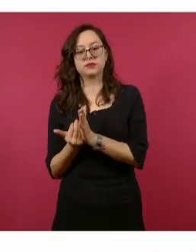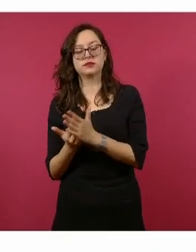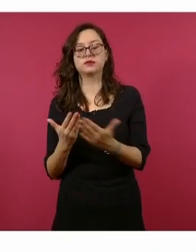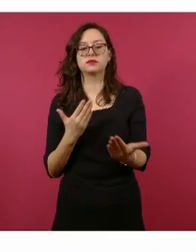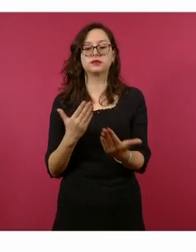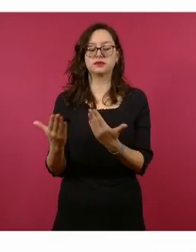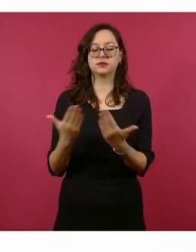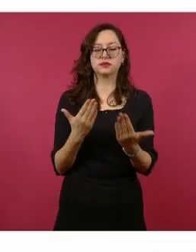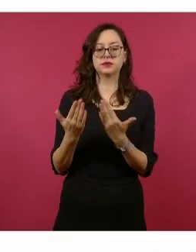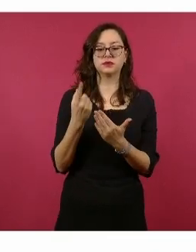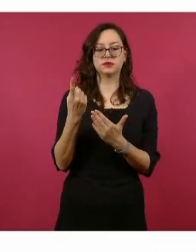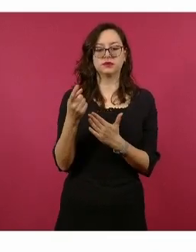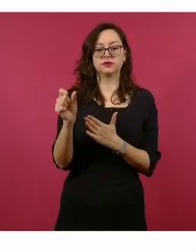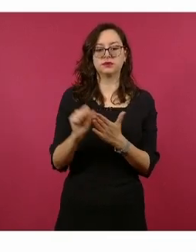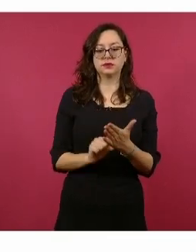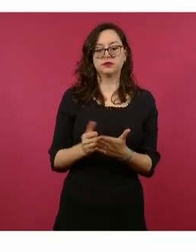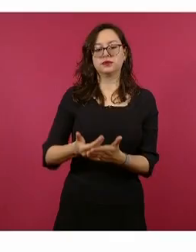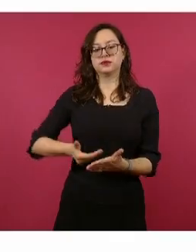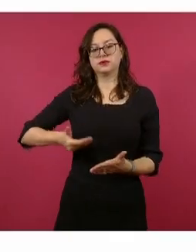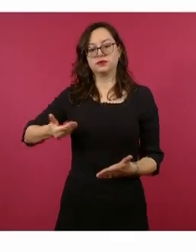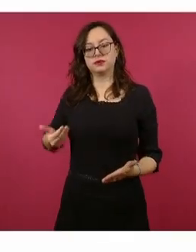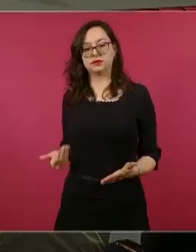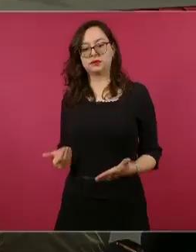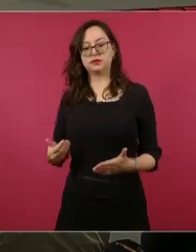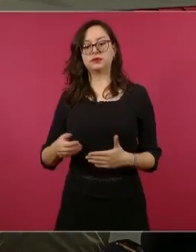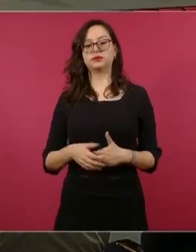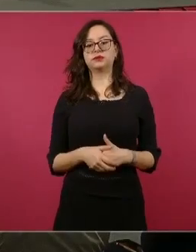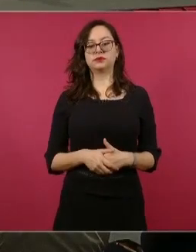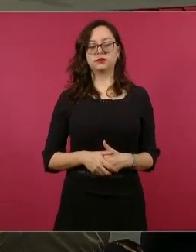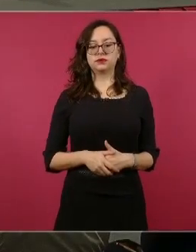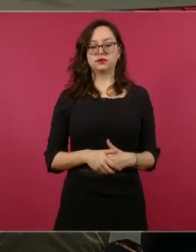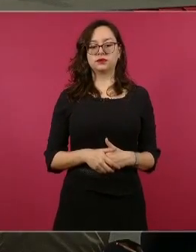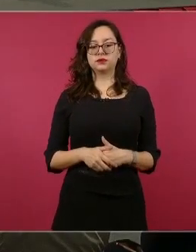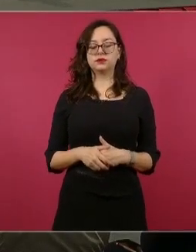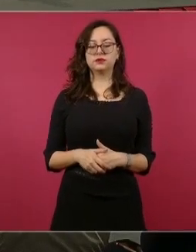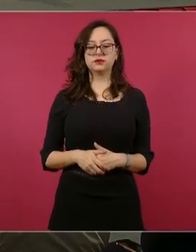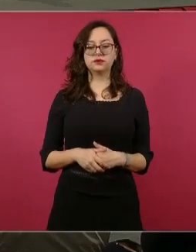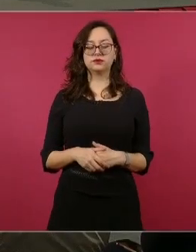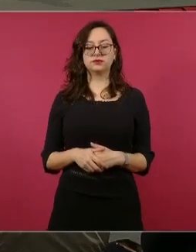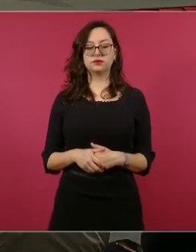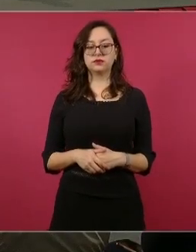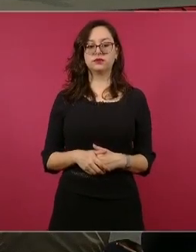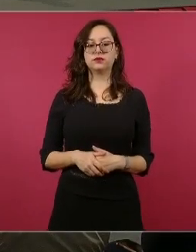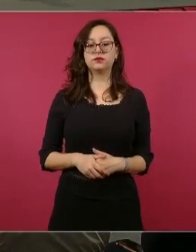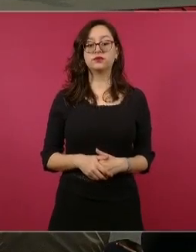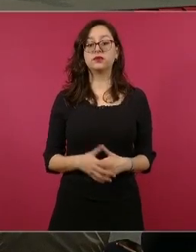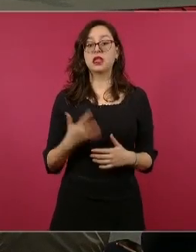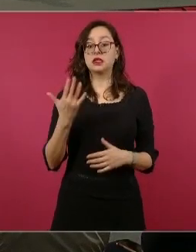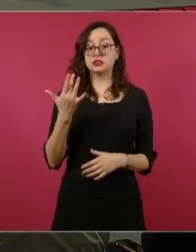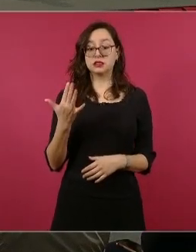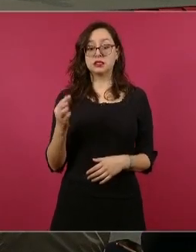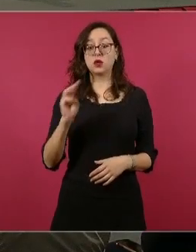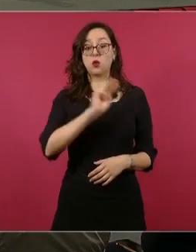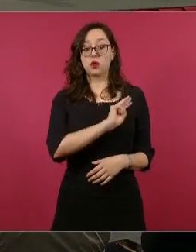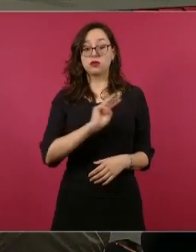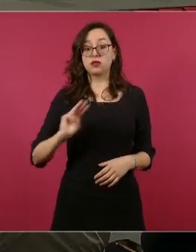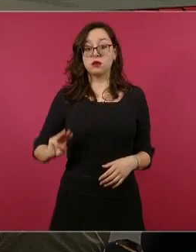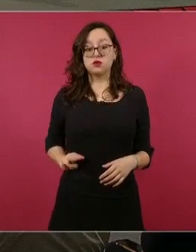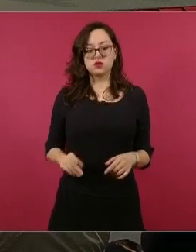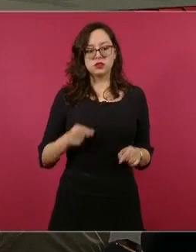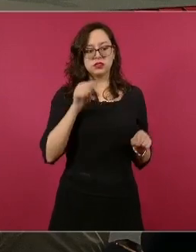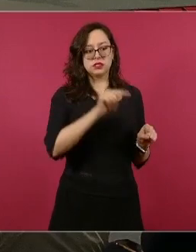mes anterior. Adelante. En cuanto a la reducción de los 50 municipios prioritarios, tenemos una